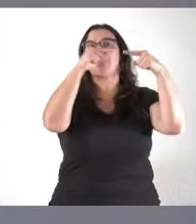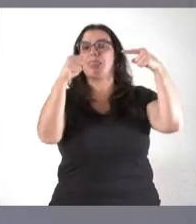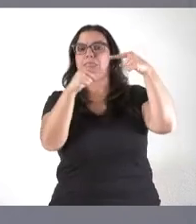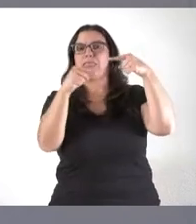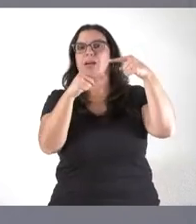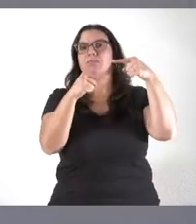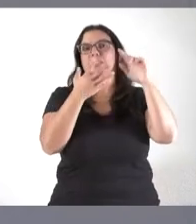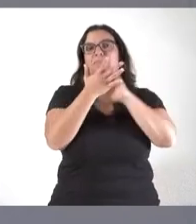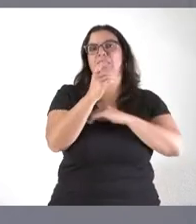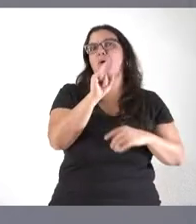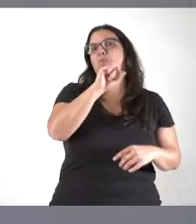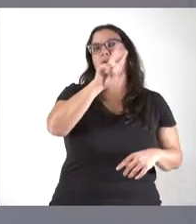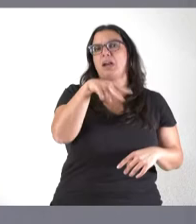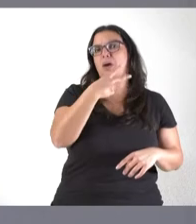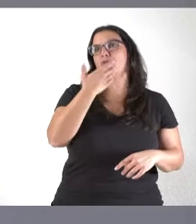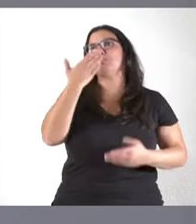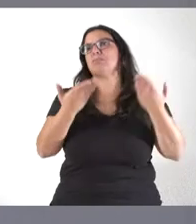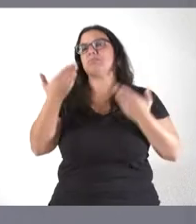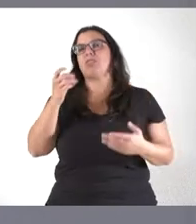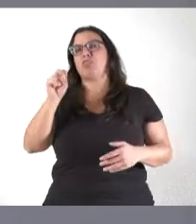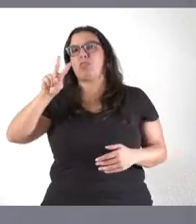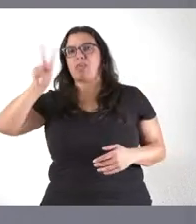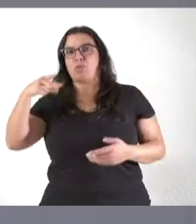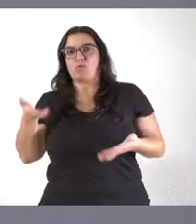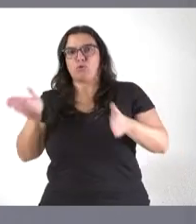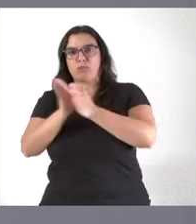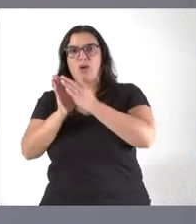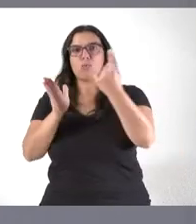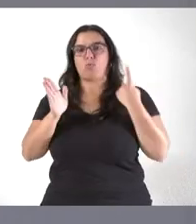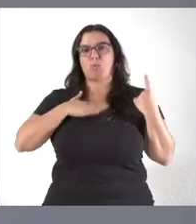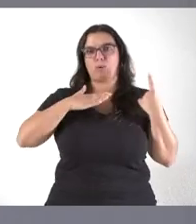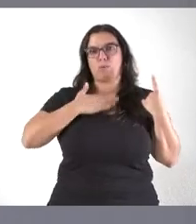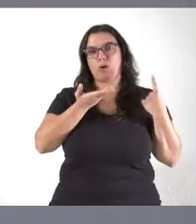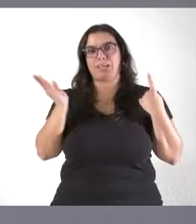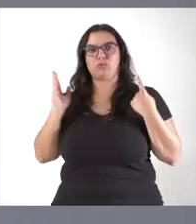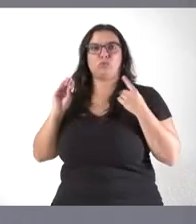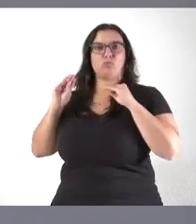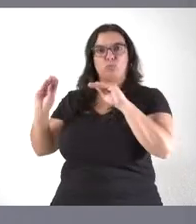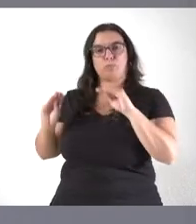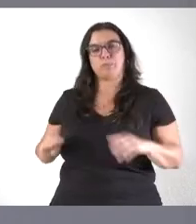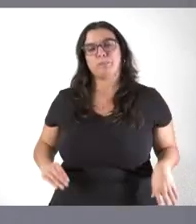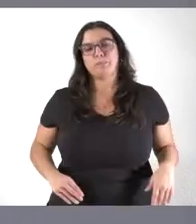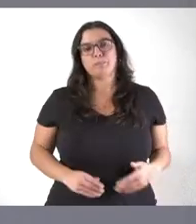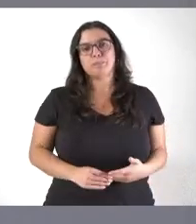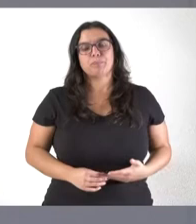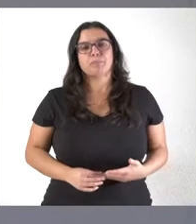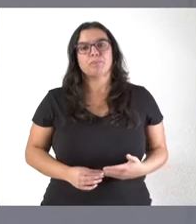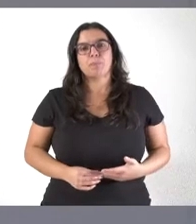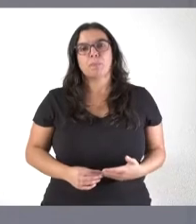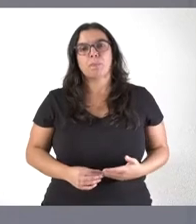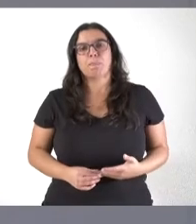supone un euro de cada 12 del conjunto de las administraciones públicas de España el crecimiento